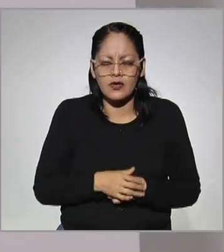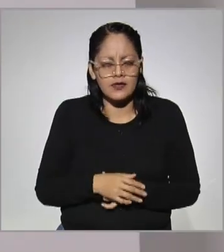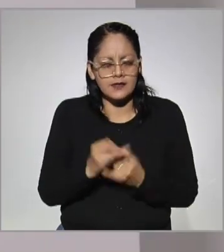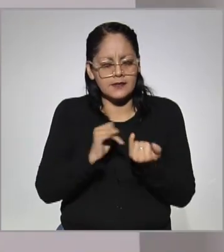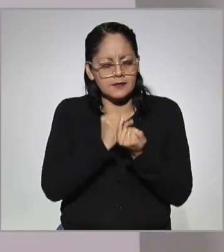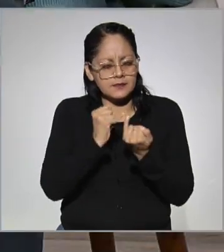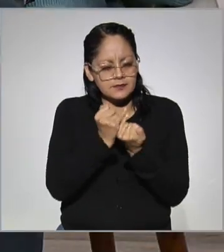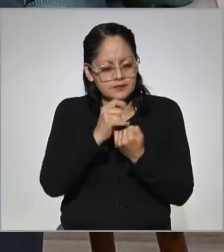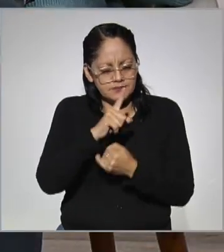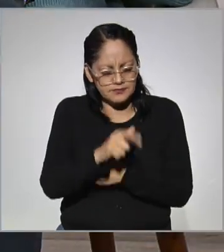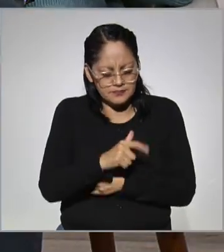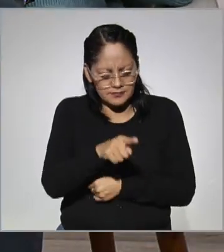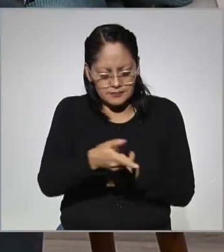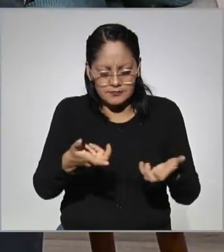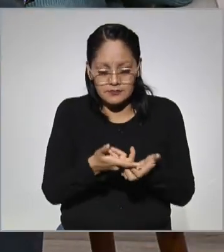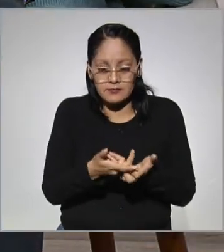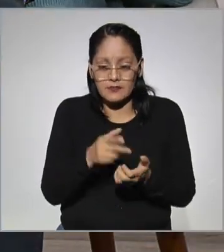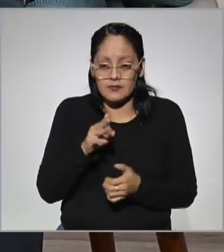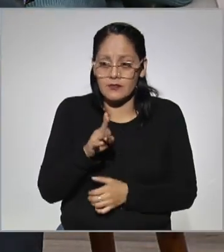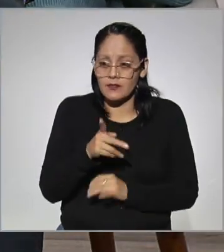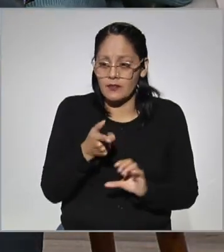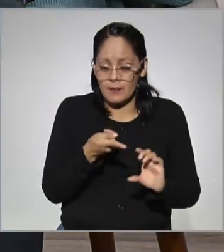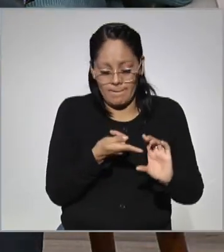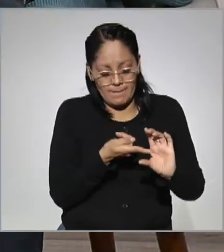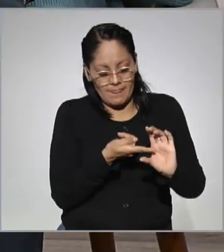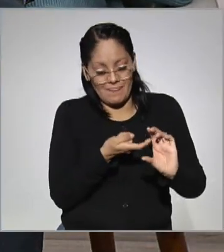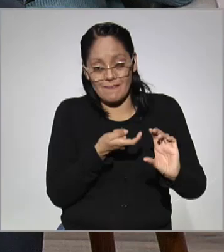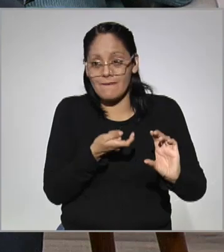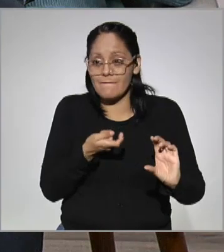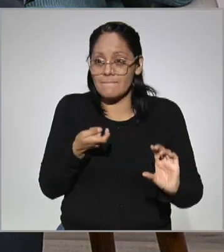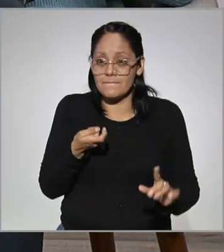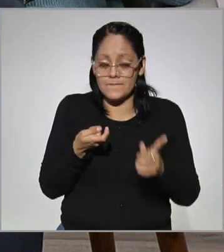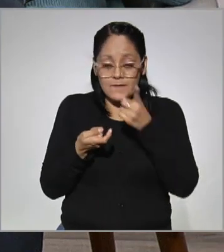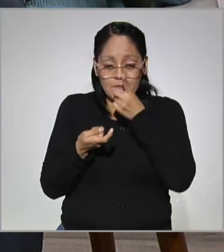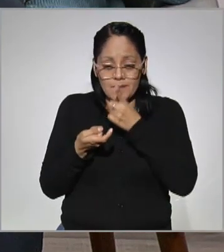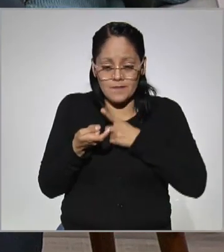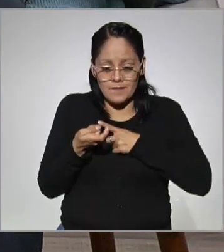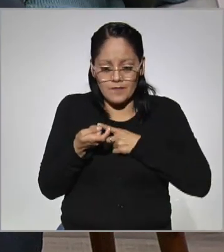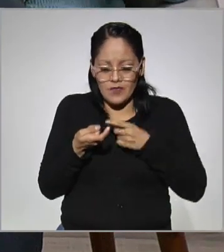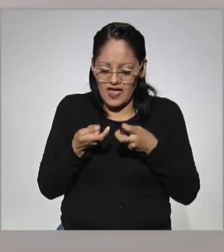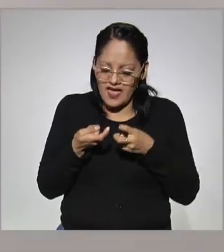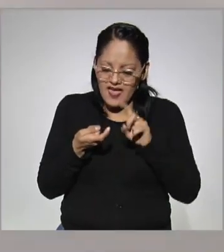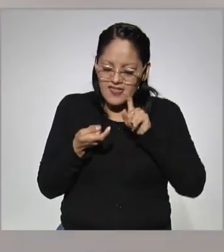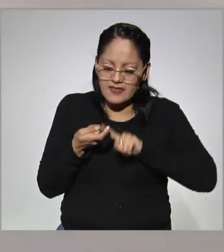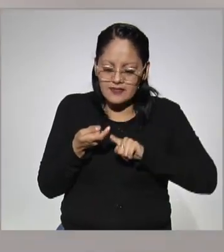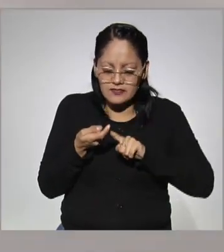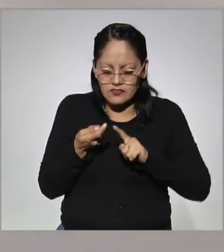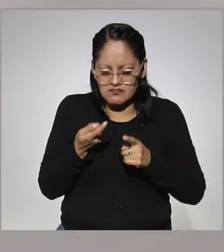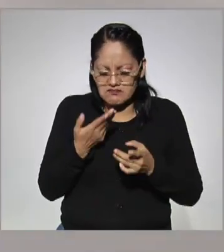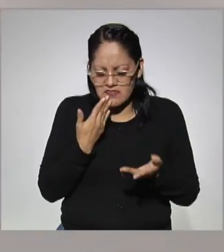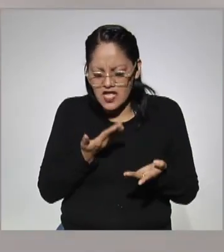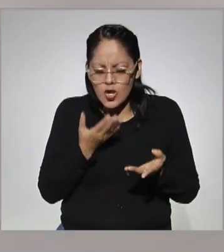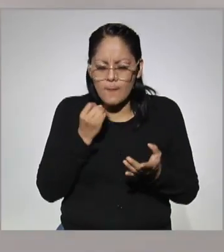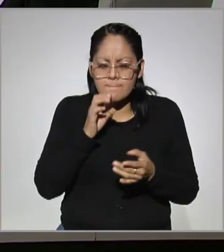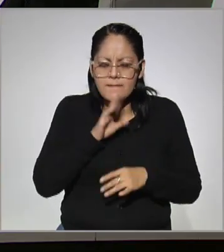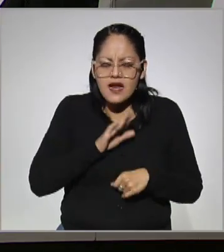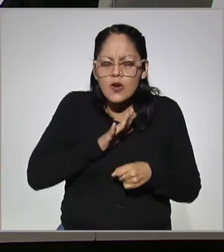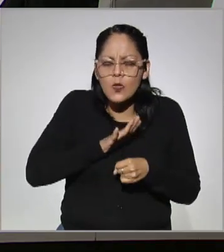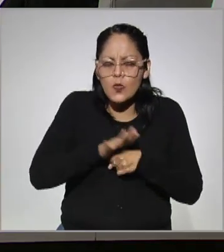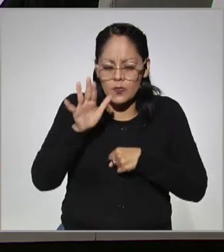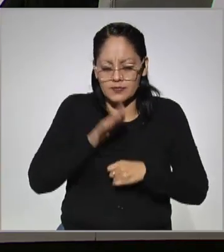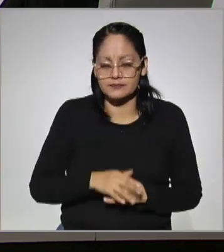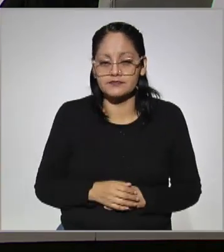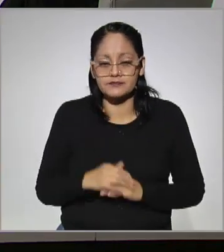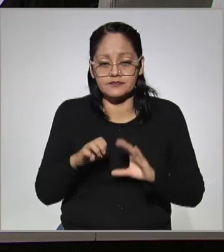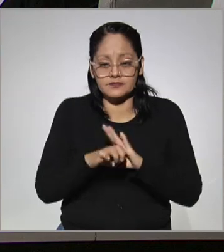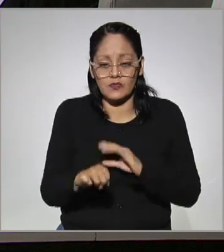conducta, porque la biopsia nos va a indicar qué es lo que se encuentra ahí anormal. Por ejemplo, no si presente. haces una